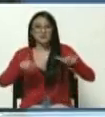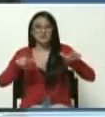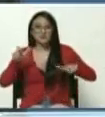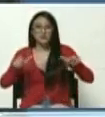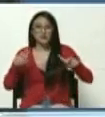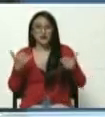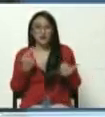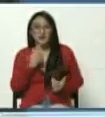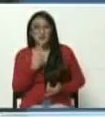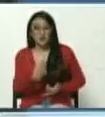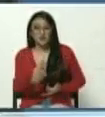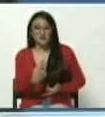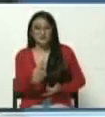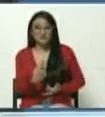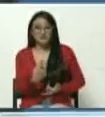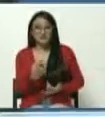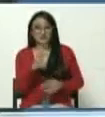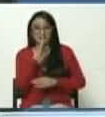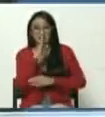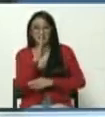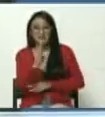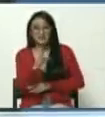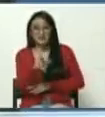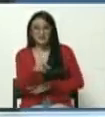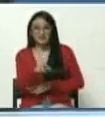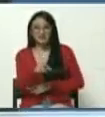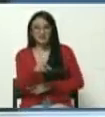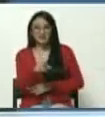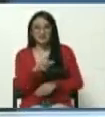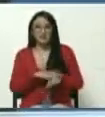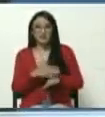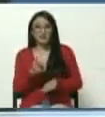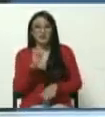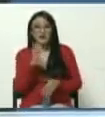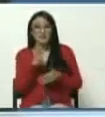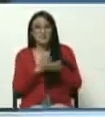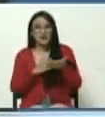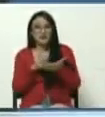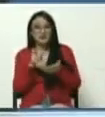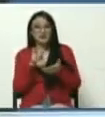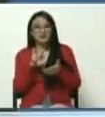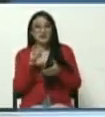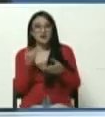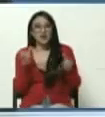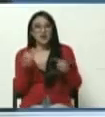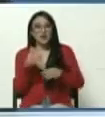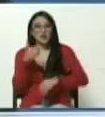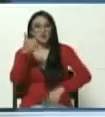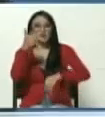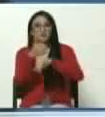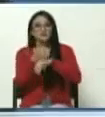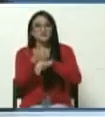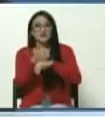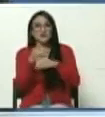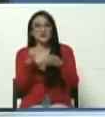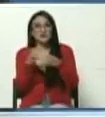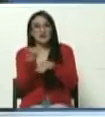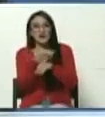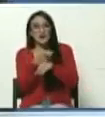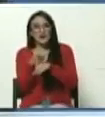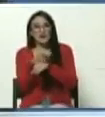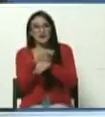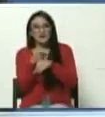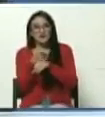voy a mencionar a continuación están directamente involucradas porque fueron parte de las juntas directivas, gerentes,